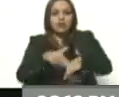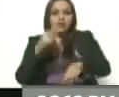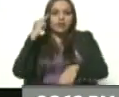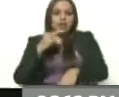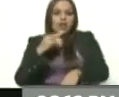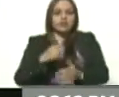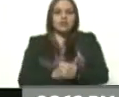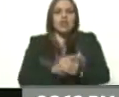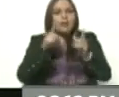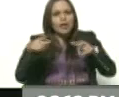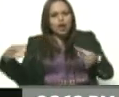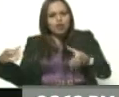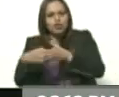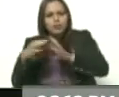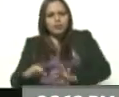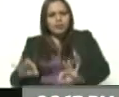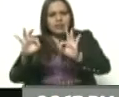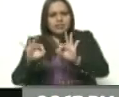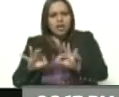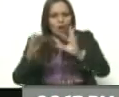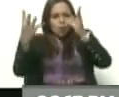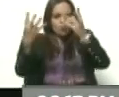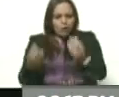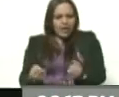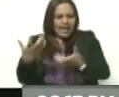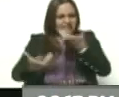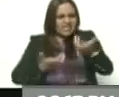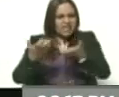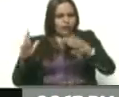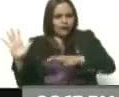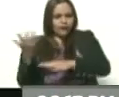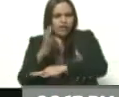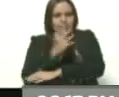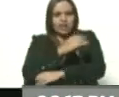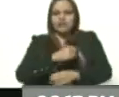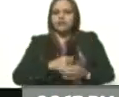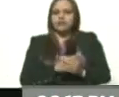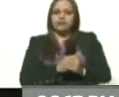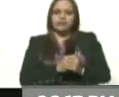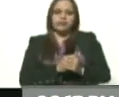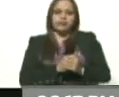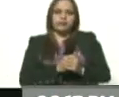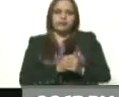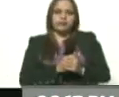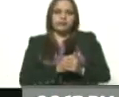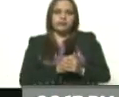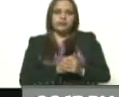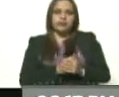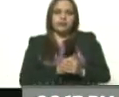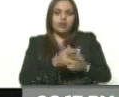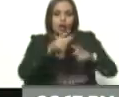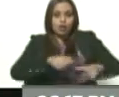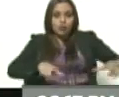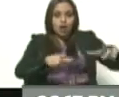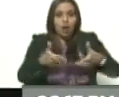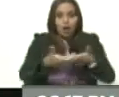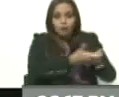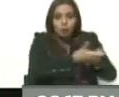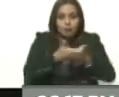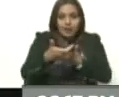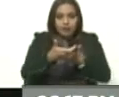Unidad Especial para Extinción de Incendios Forestales. En la estación de bomberos forestales